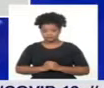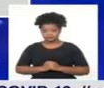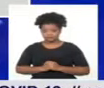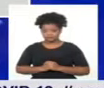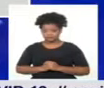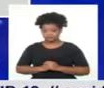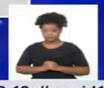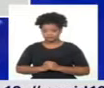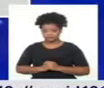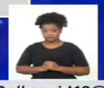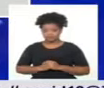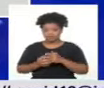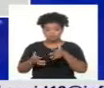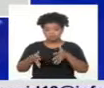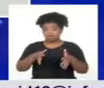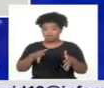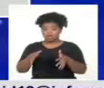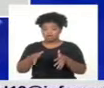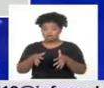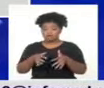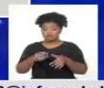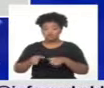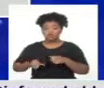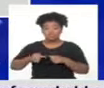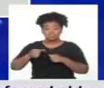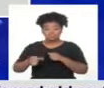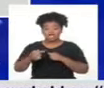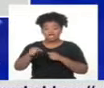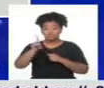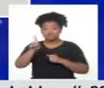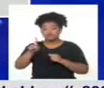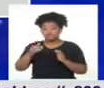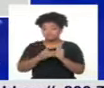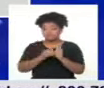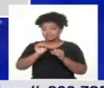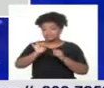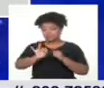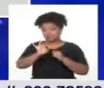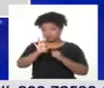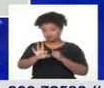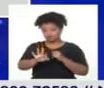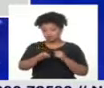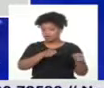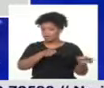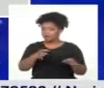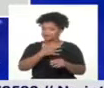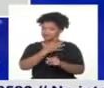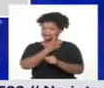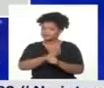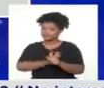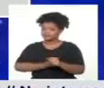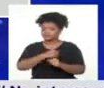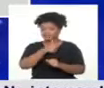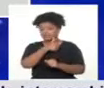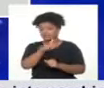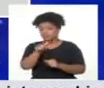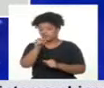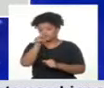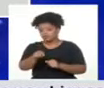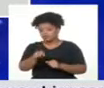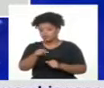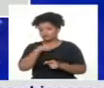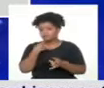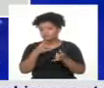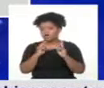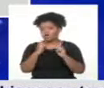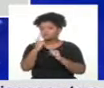promediando 1.068 casos por día y lamentablemente 10 fallecidos por día.